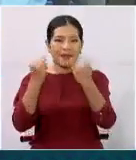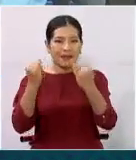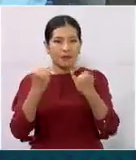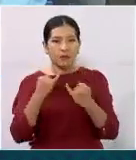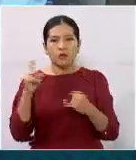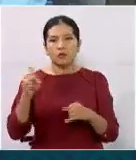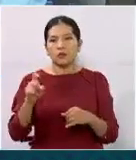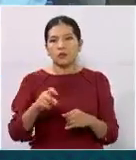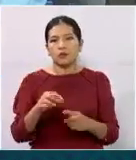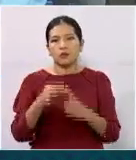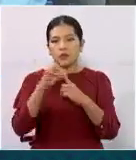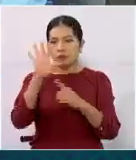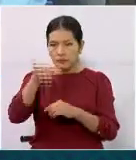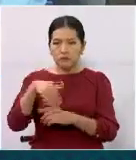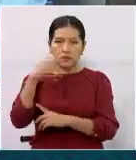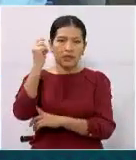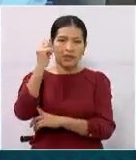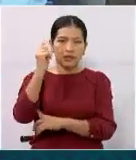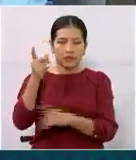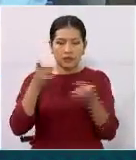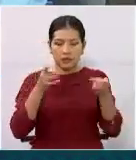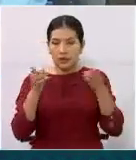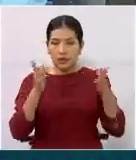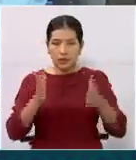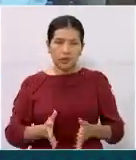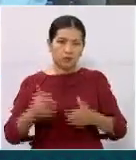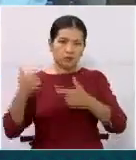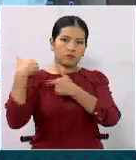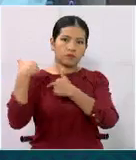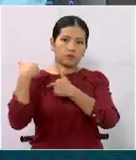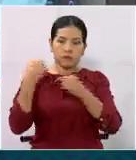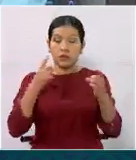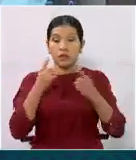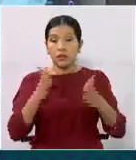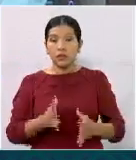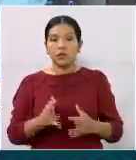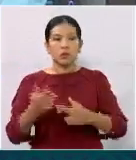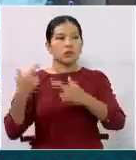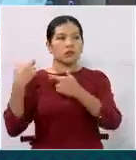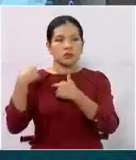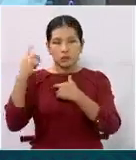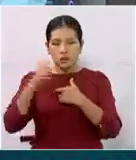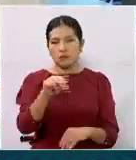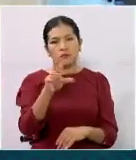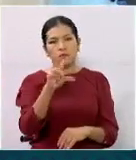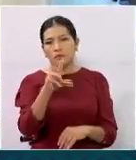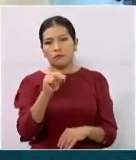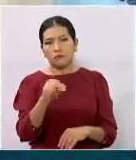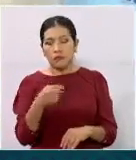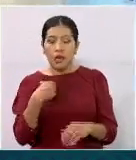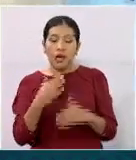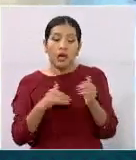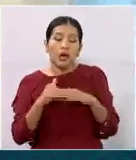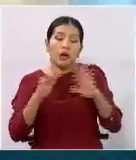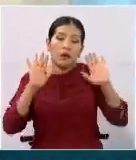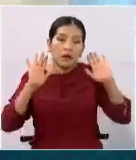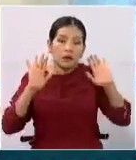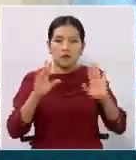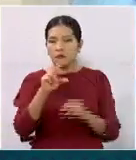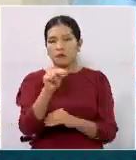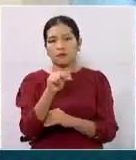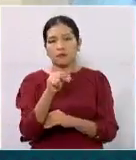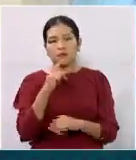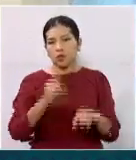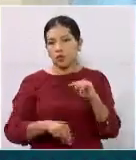lo menos de parte del director. Uno como director tiene la obligación, no significa que uno está libre de la responsabilidad,